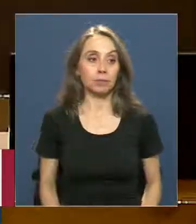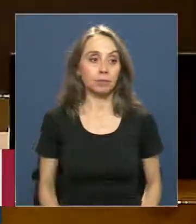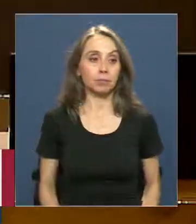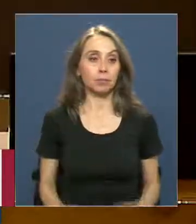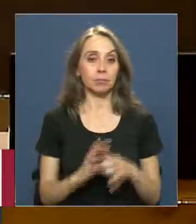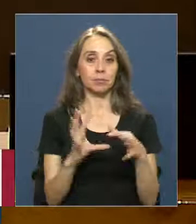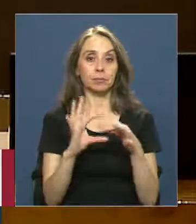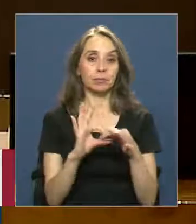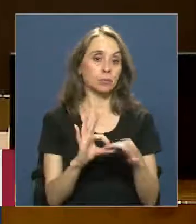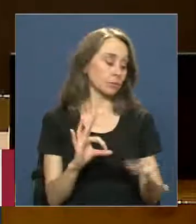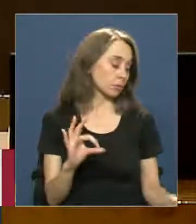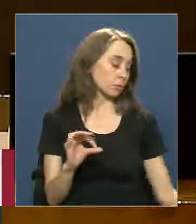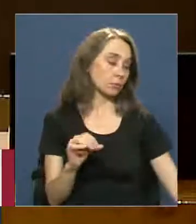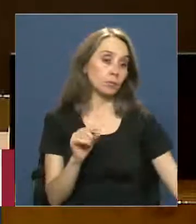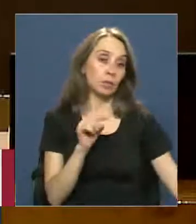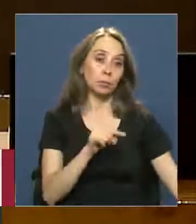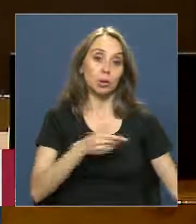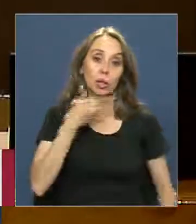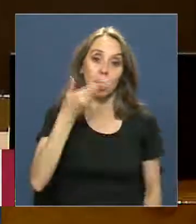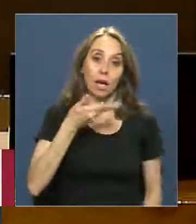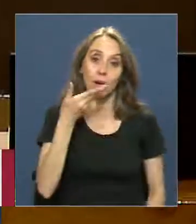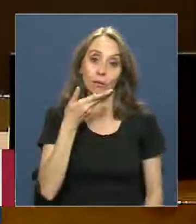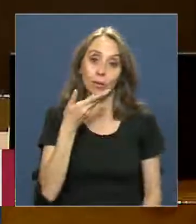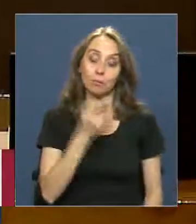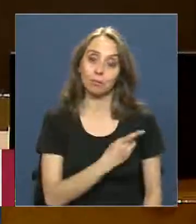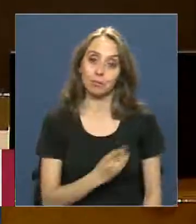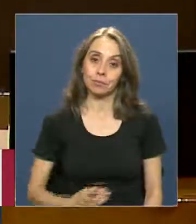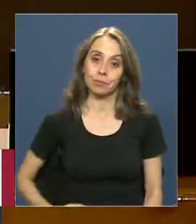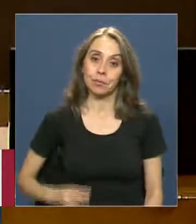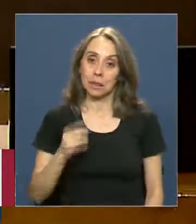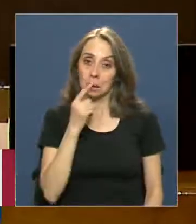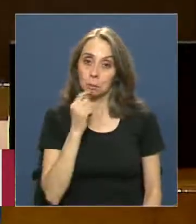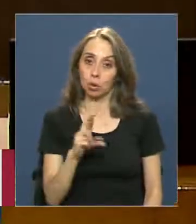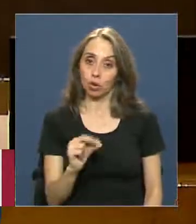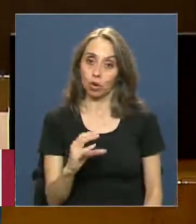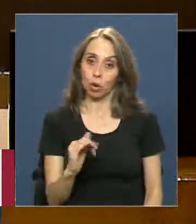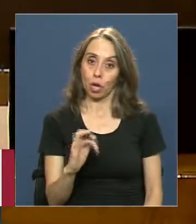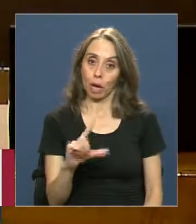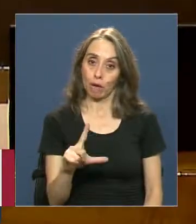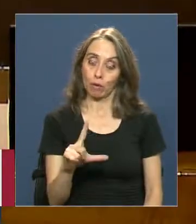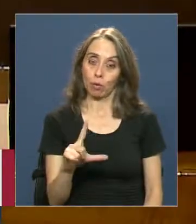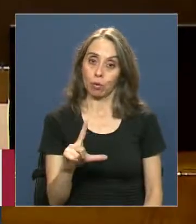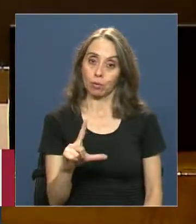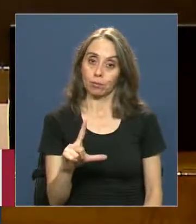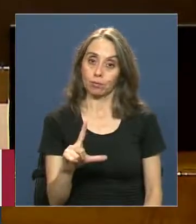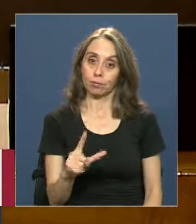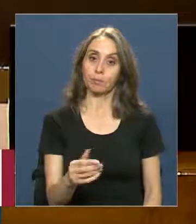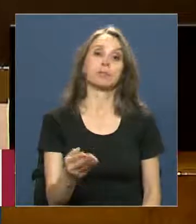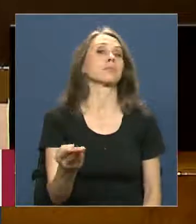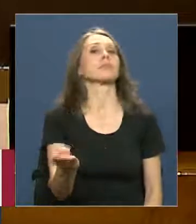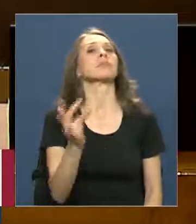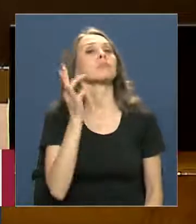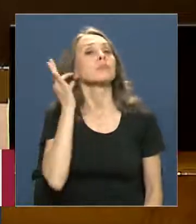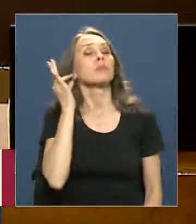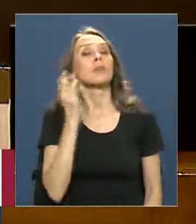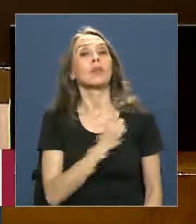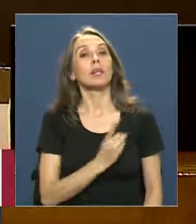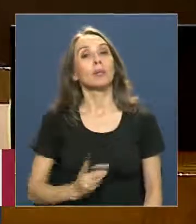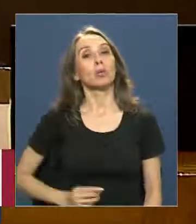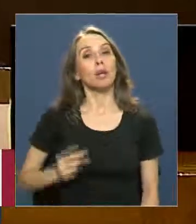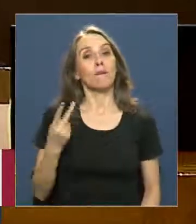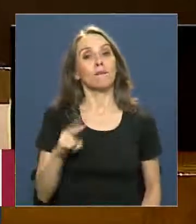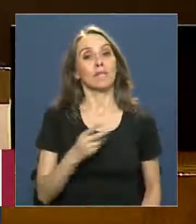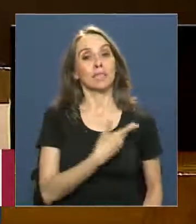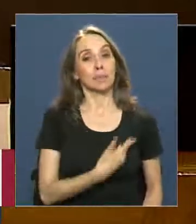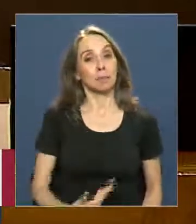Muchas gracias por su intervención. Diputado Rocafull, a continuación nuestra colega vicepresidenta